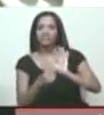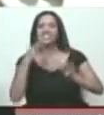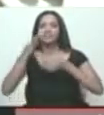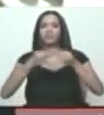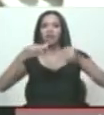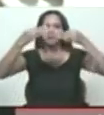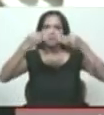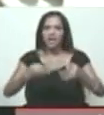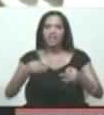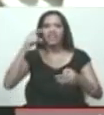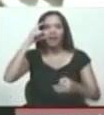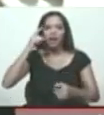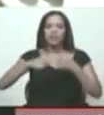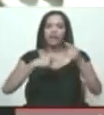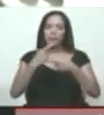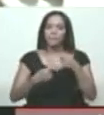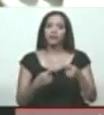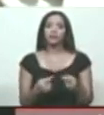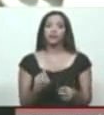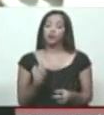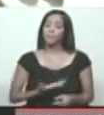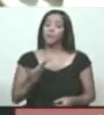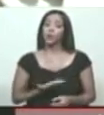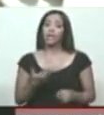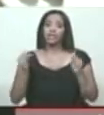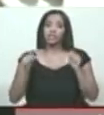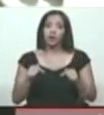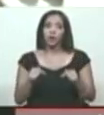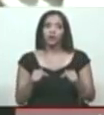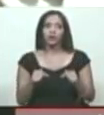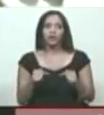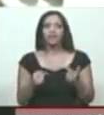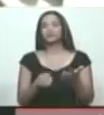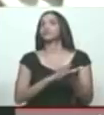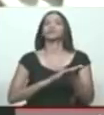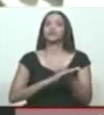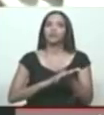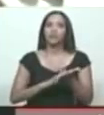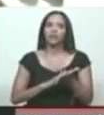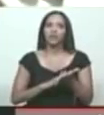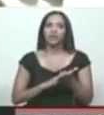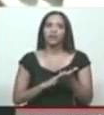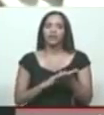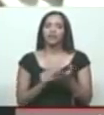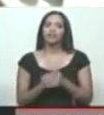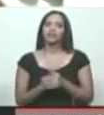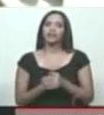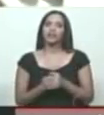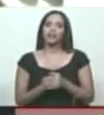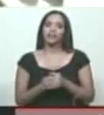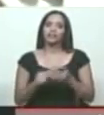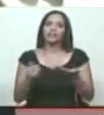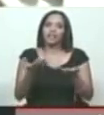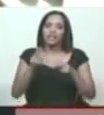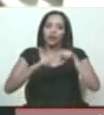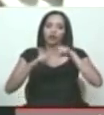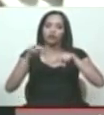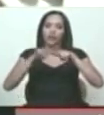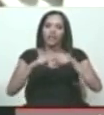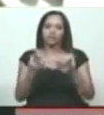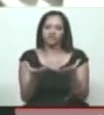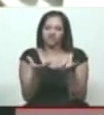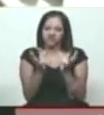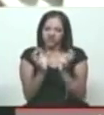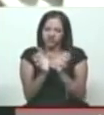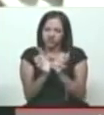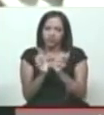bien cada día que pasa. Claro, la prioridad de ahora ha sido recuperar, reconstruir lo quemado. Y haciendo de